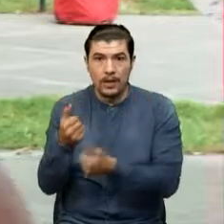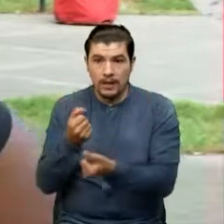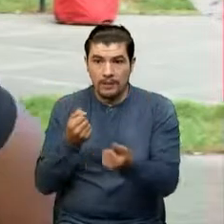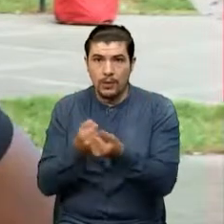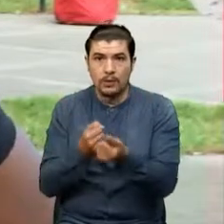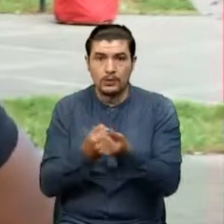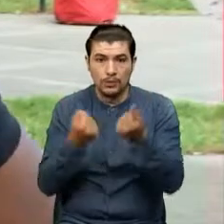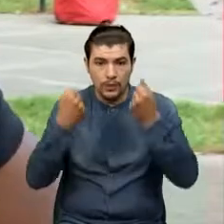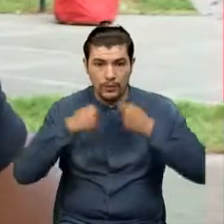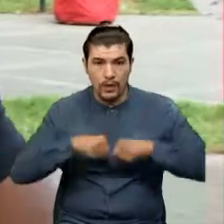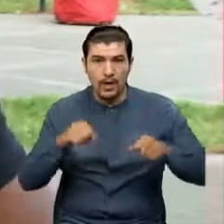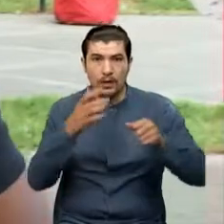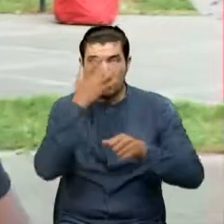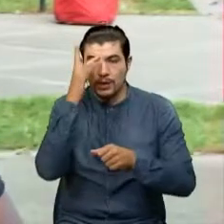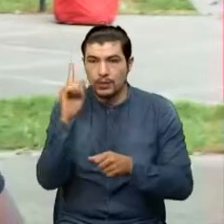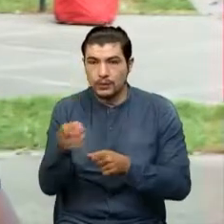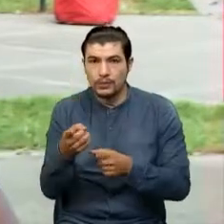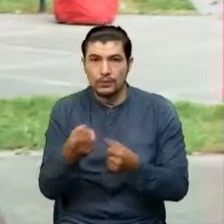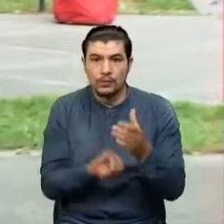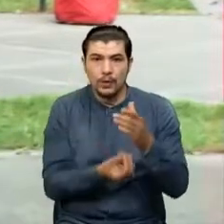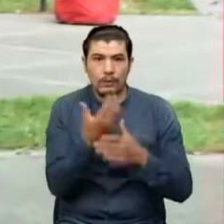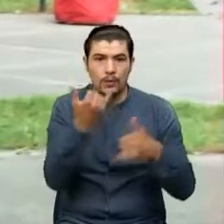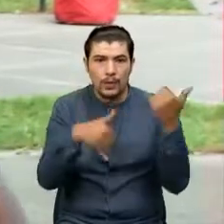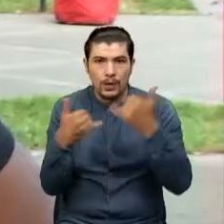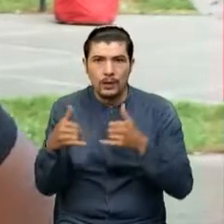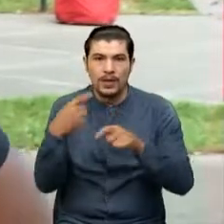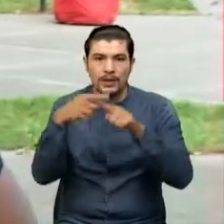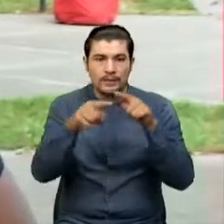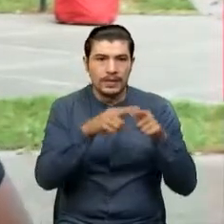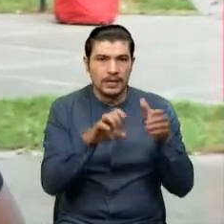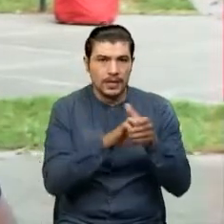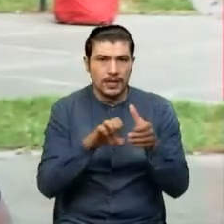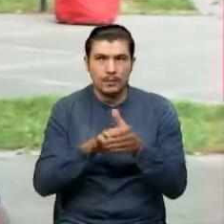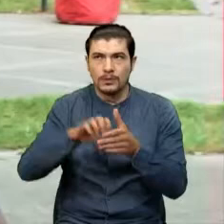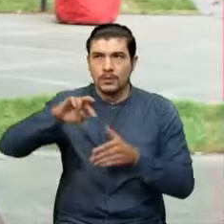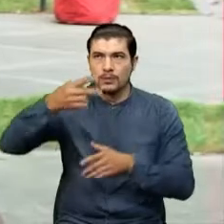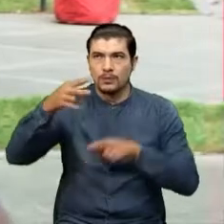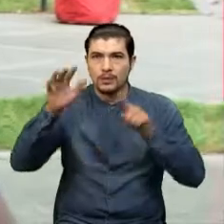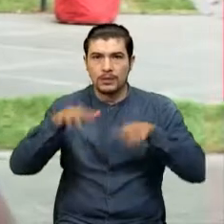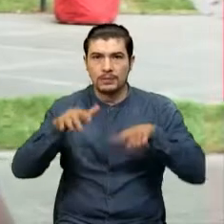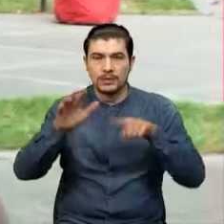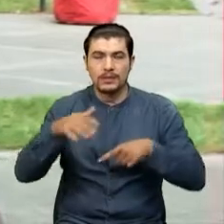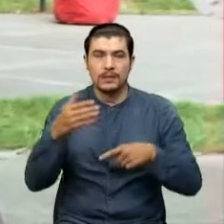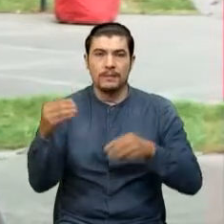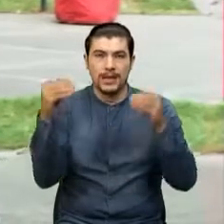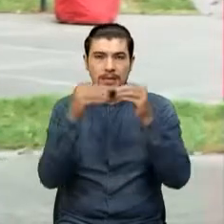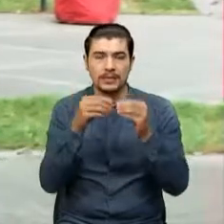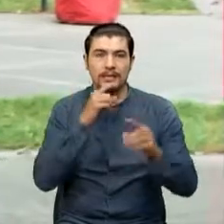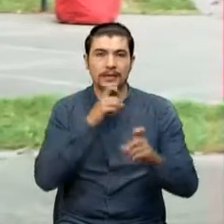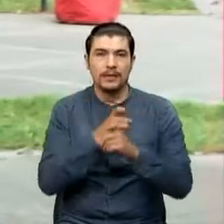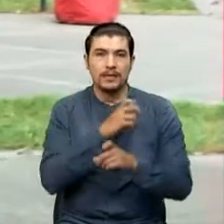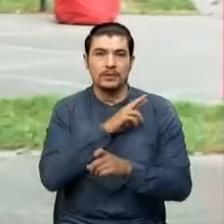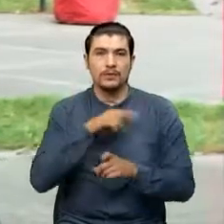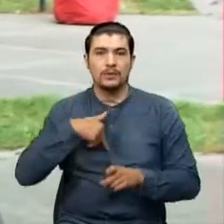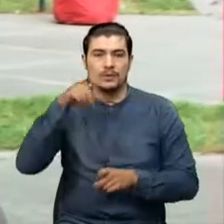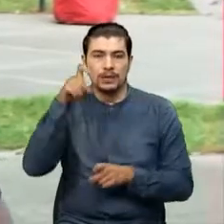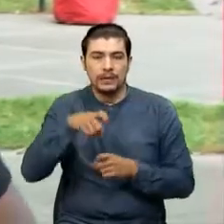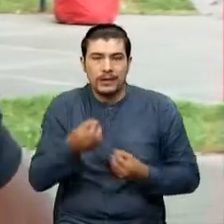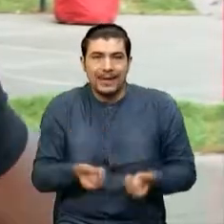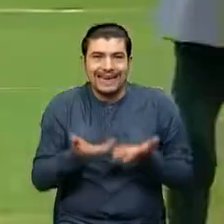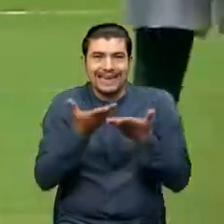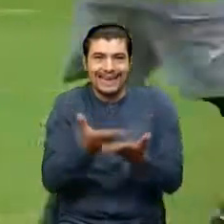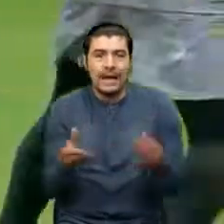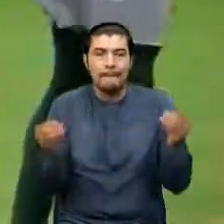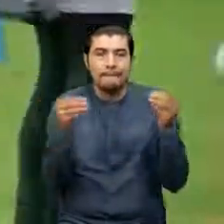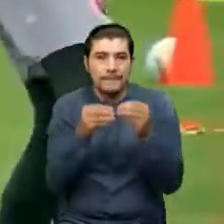se van a reforzar es lógico lo que se viene el segundo semestre va a ser más duro y nosotros tenemos que entregar un poco más de lo que centro de este primer